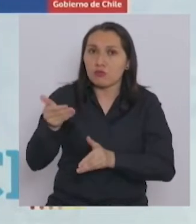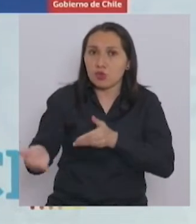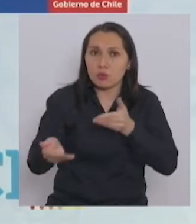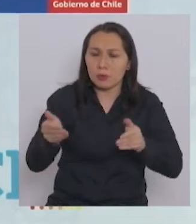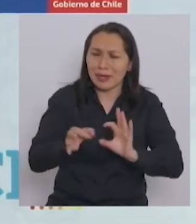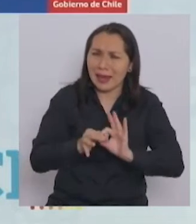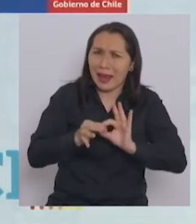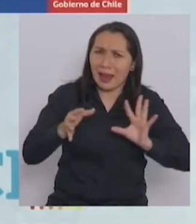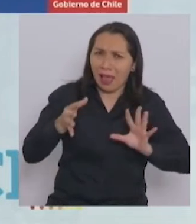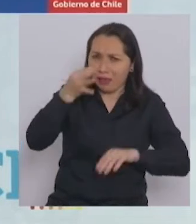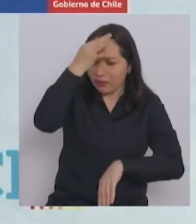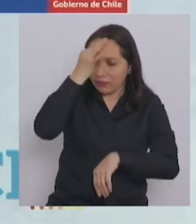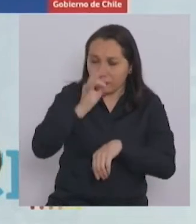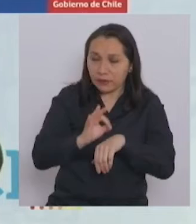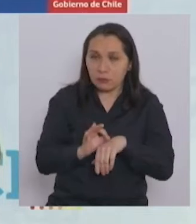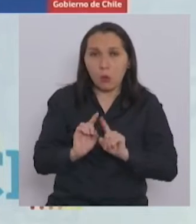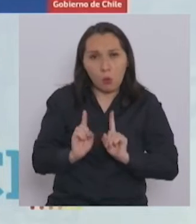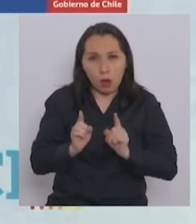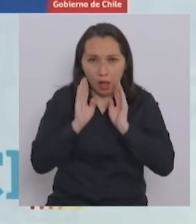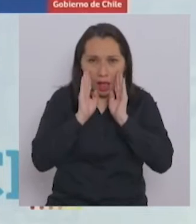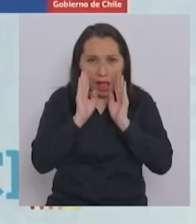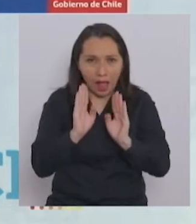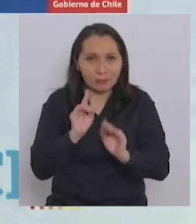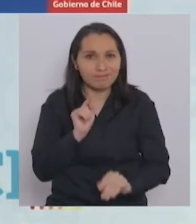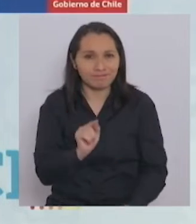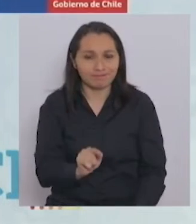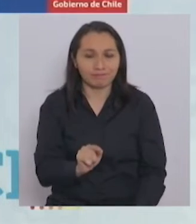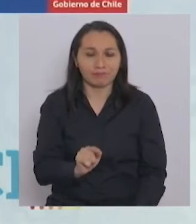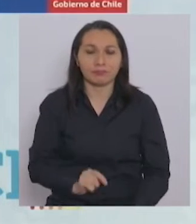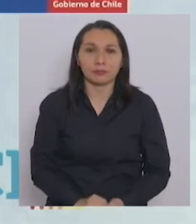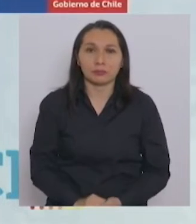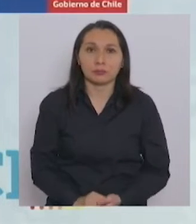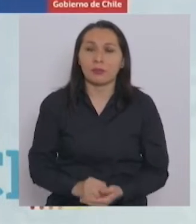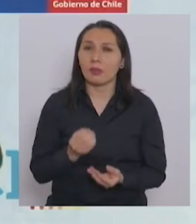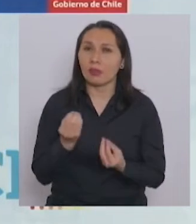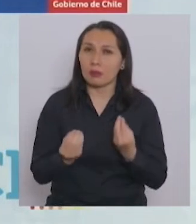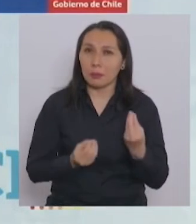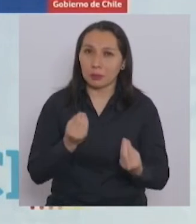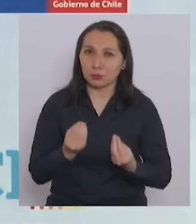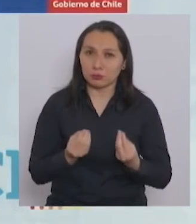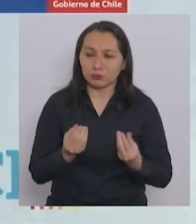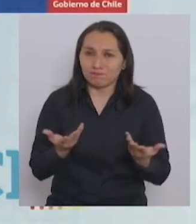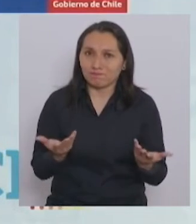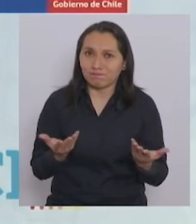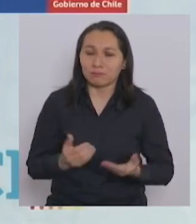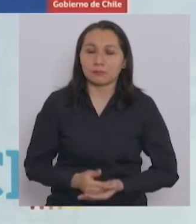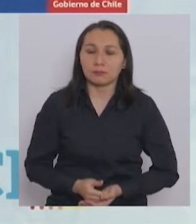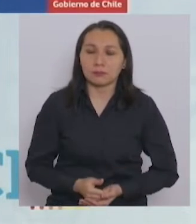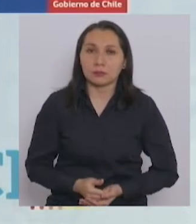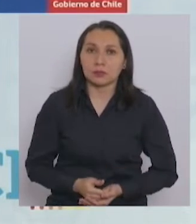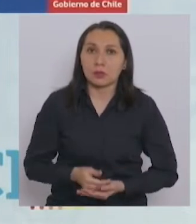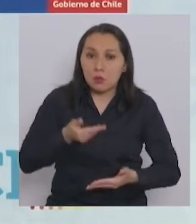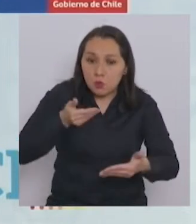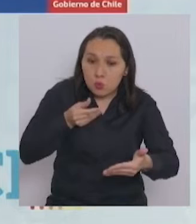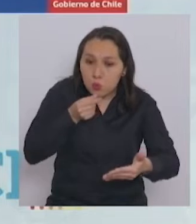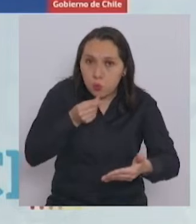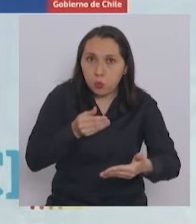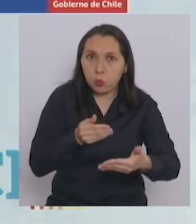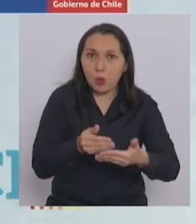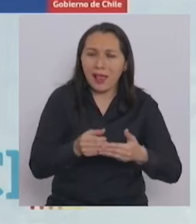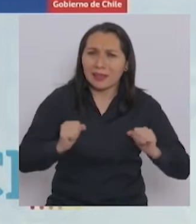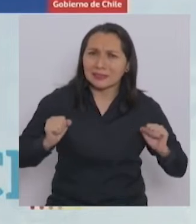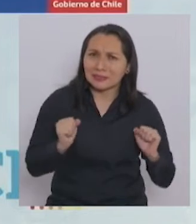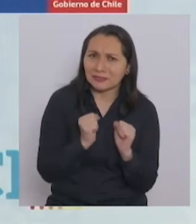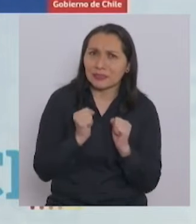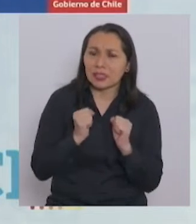casos graves y debemos poner atención a esto. ¿Por qué ocurre esto? Porque se nos acerca el invierno